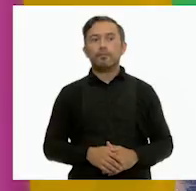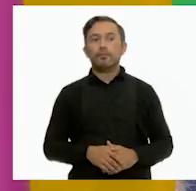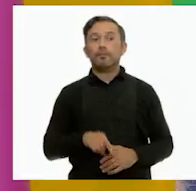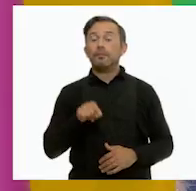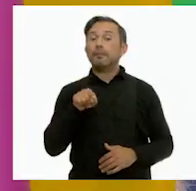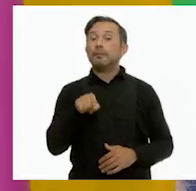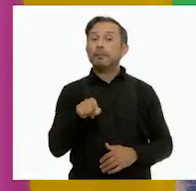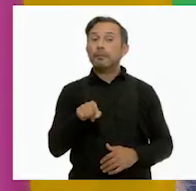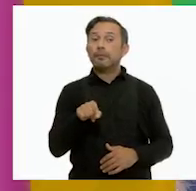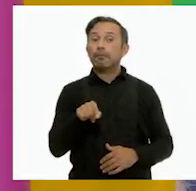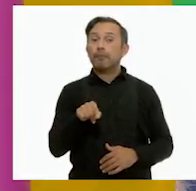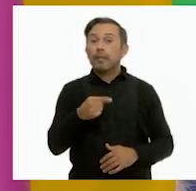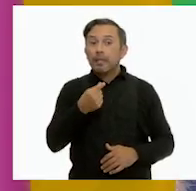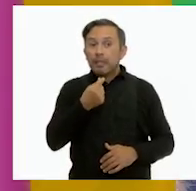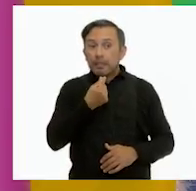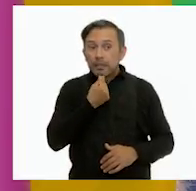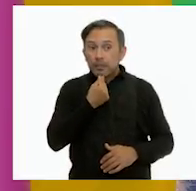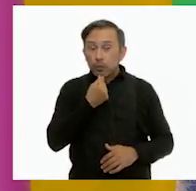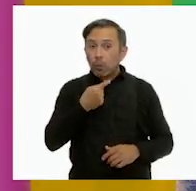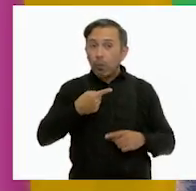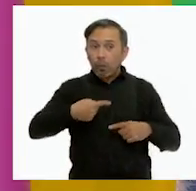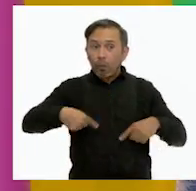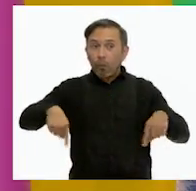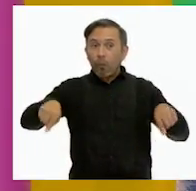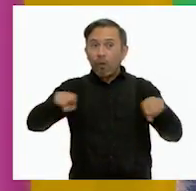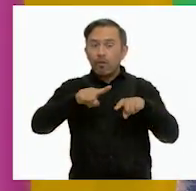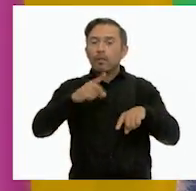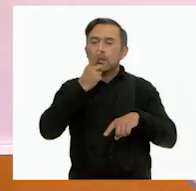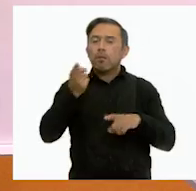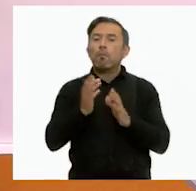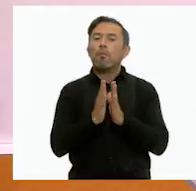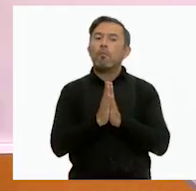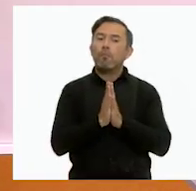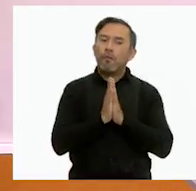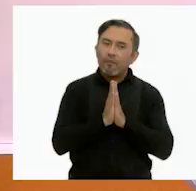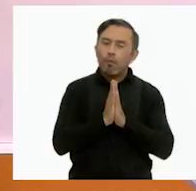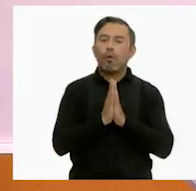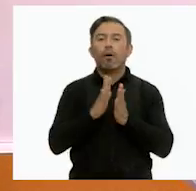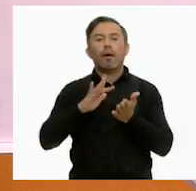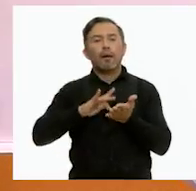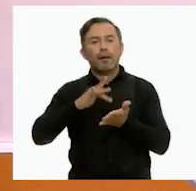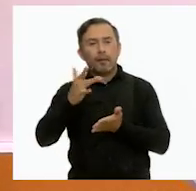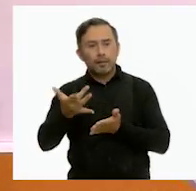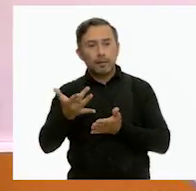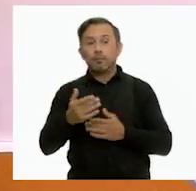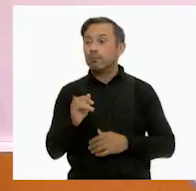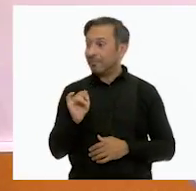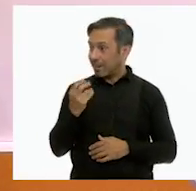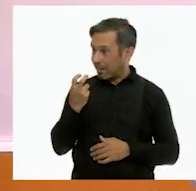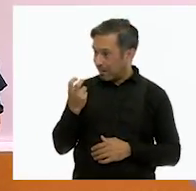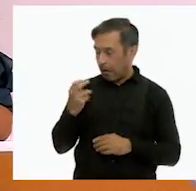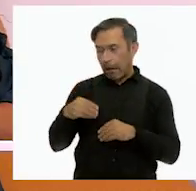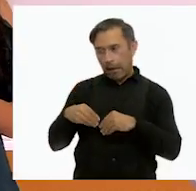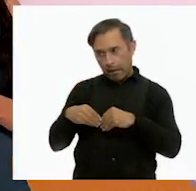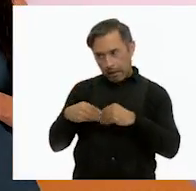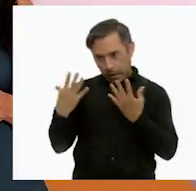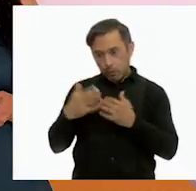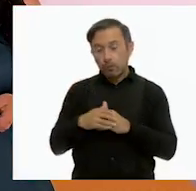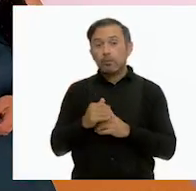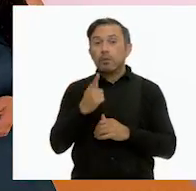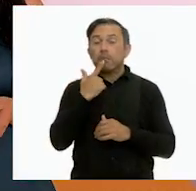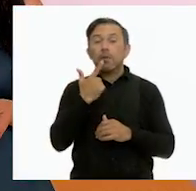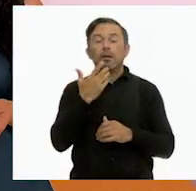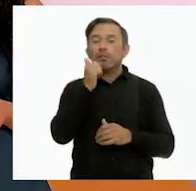los niños parece que dicen por favor y gracias. Claro, porque tiene que ver con el uso de las